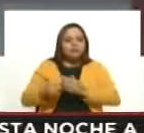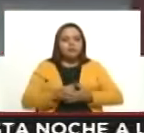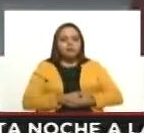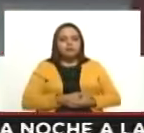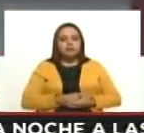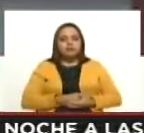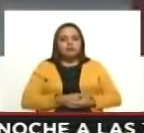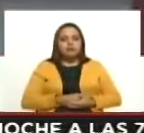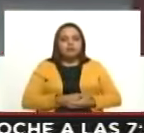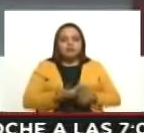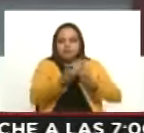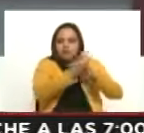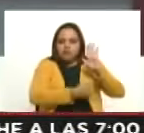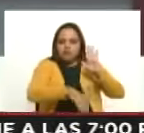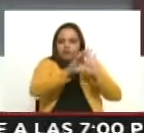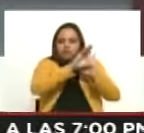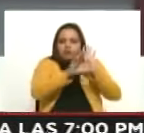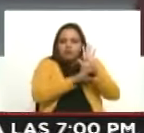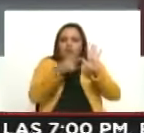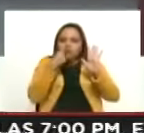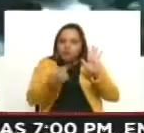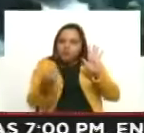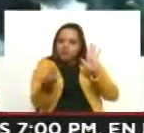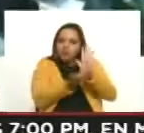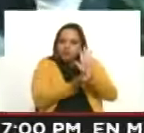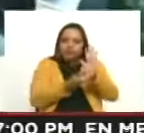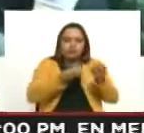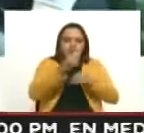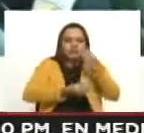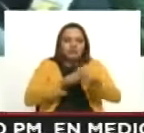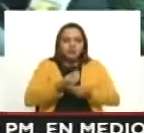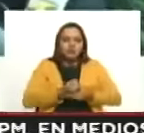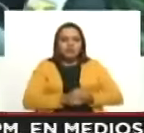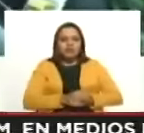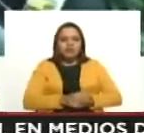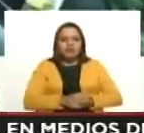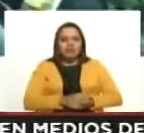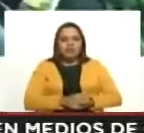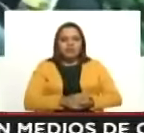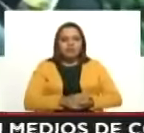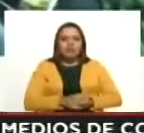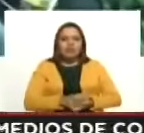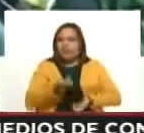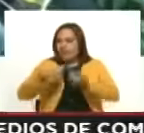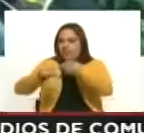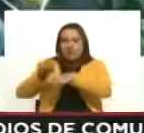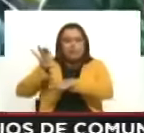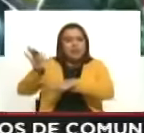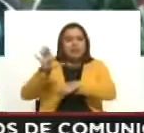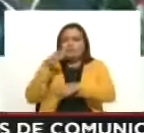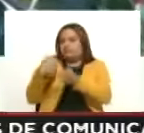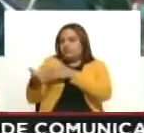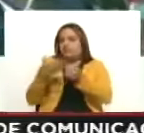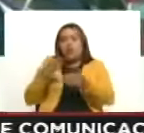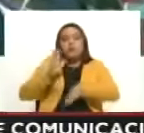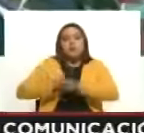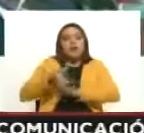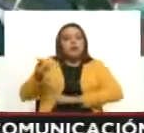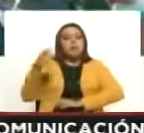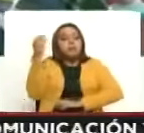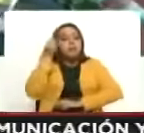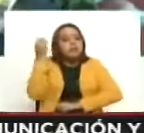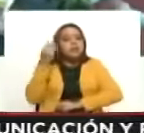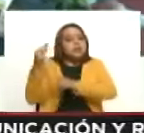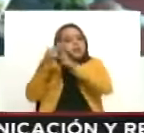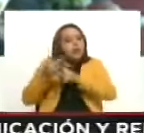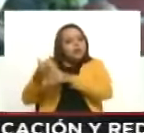Es la Constitución que nos obliga a hacerlo. Los vendepatrias no le importa porque ellos siempre han creído que Estados Unidos es el que nos